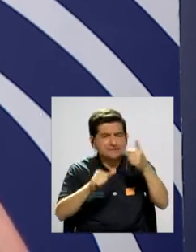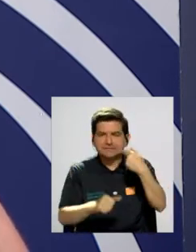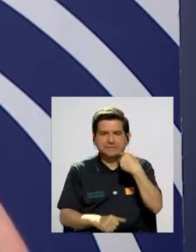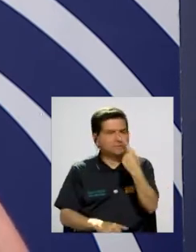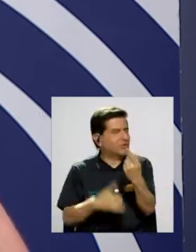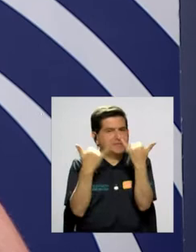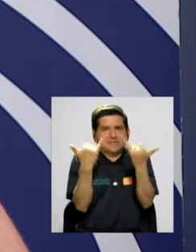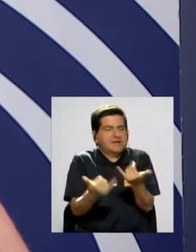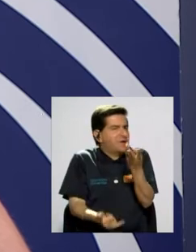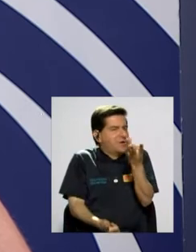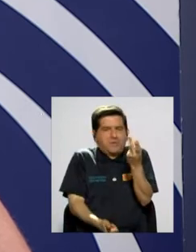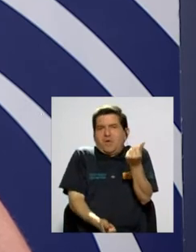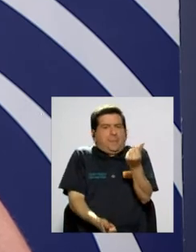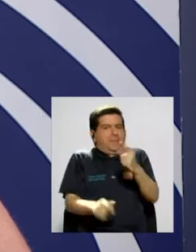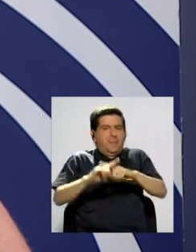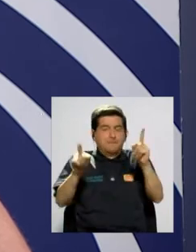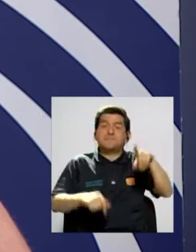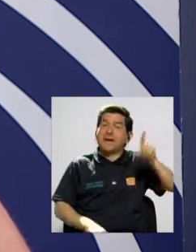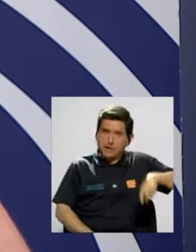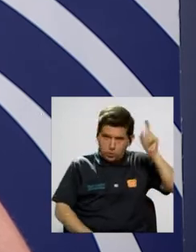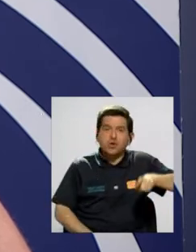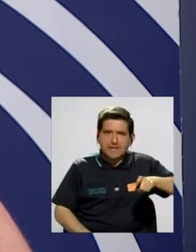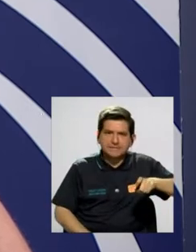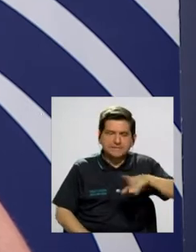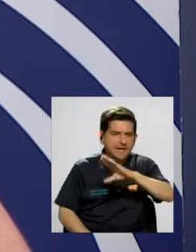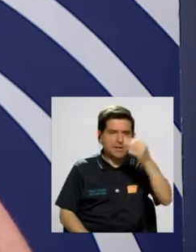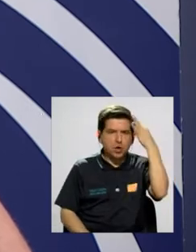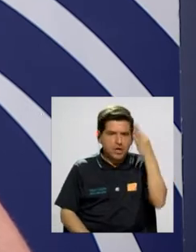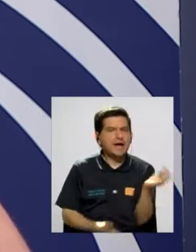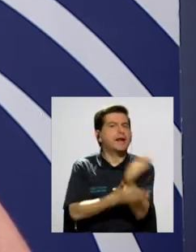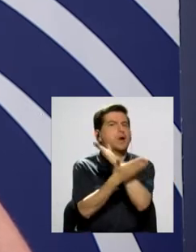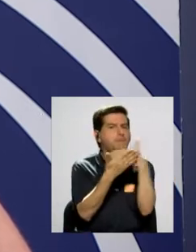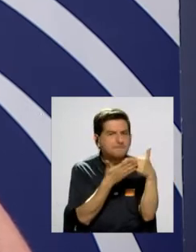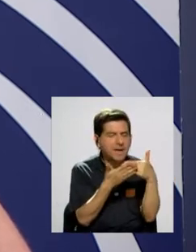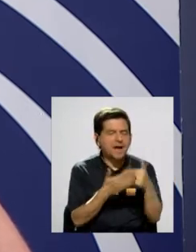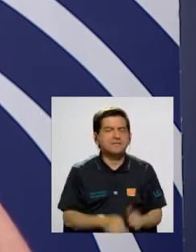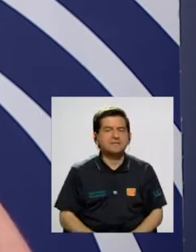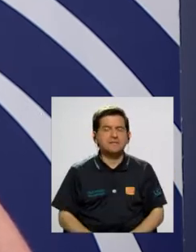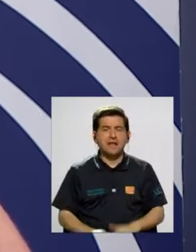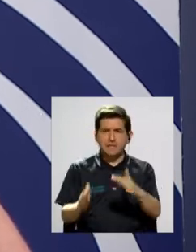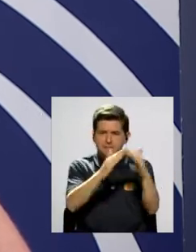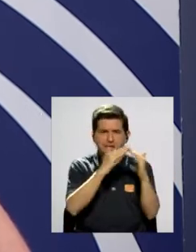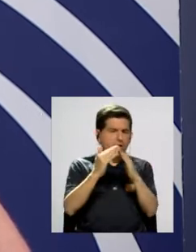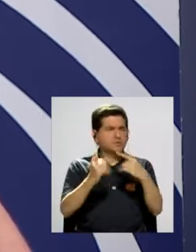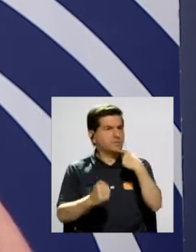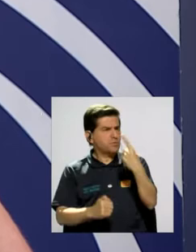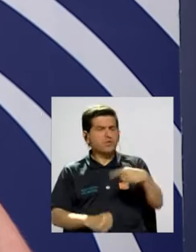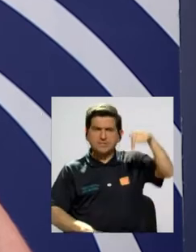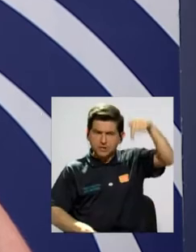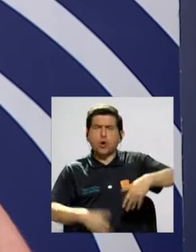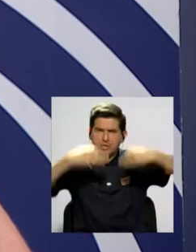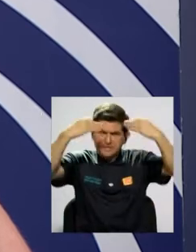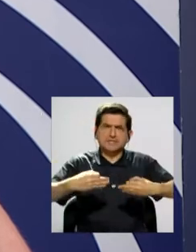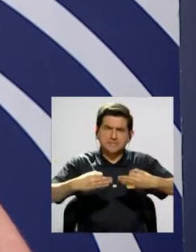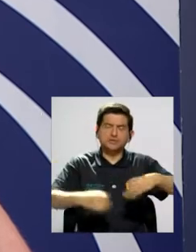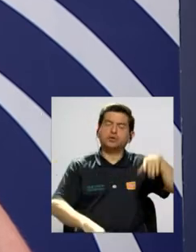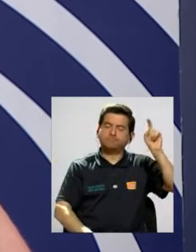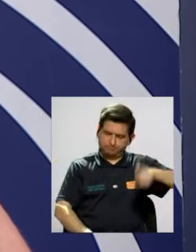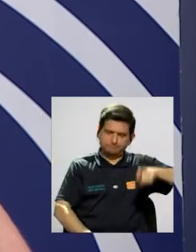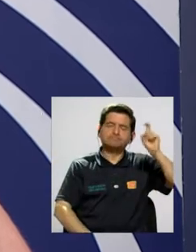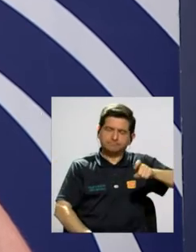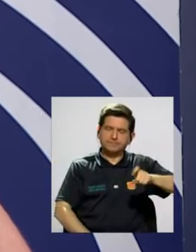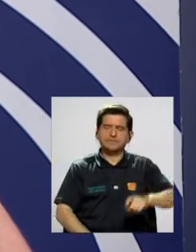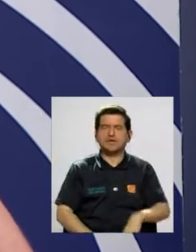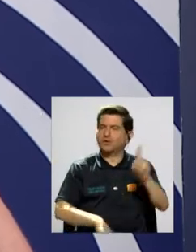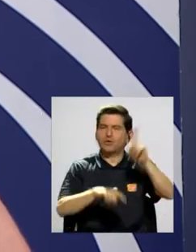este momento qué tal será, pero indispensable y que creo que es parte del mandato que el pueblo les ha dado hoy es indiscutible. O sea, Costa Rica